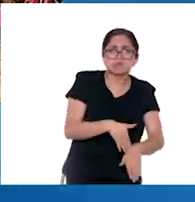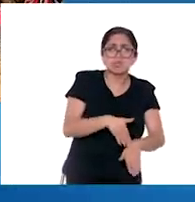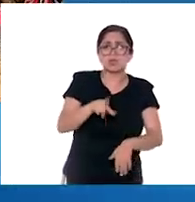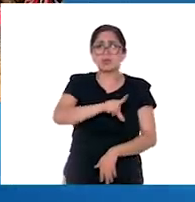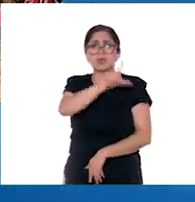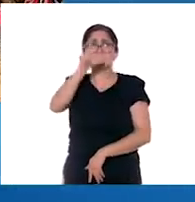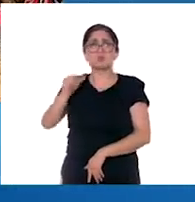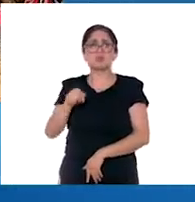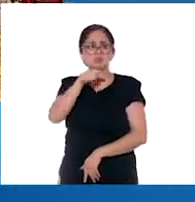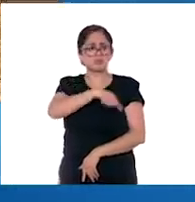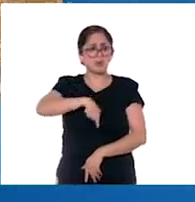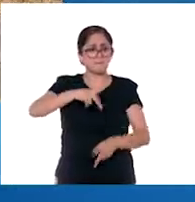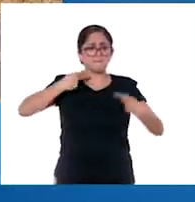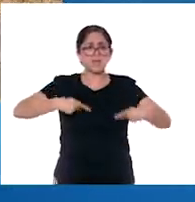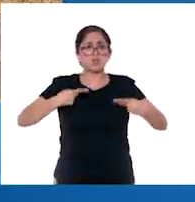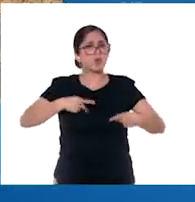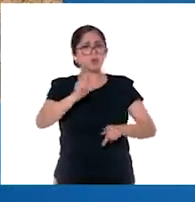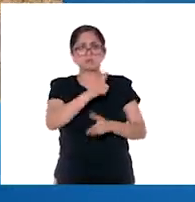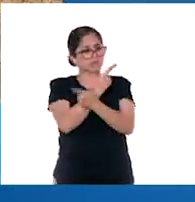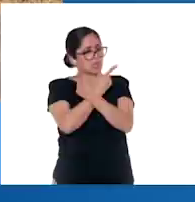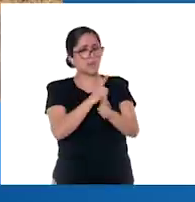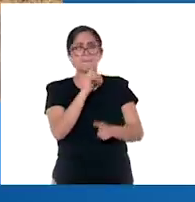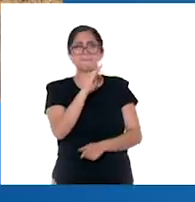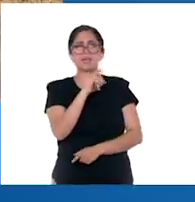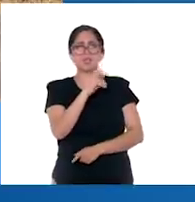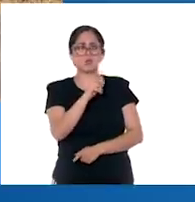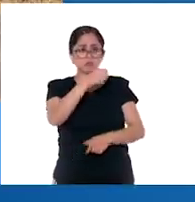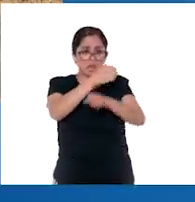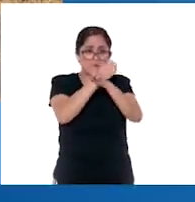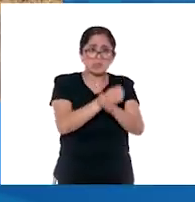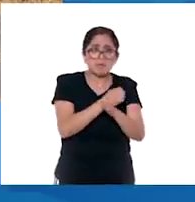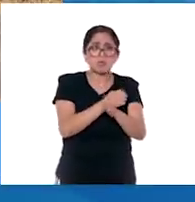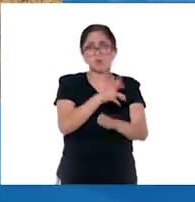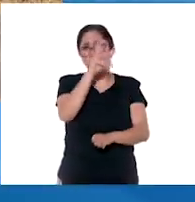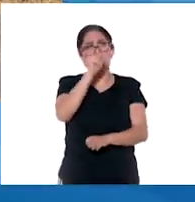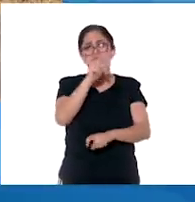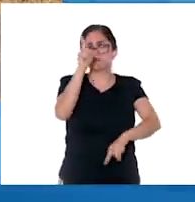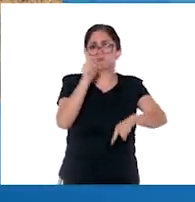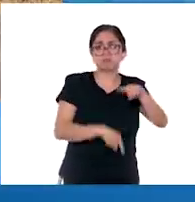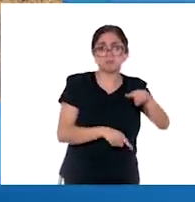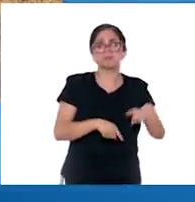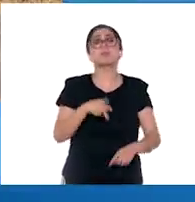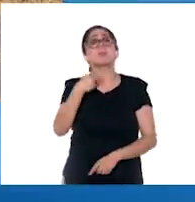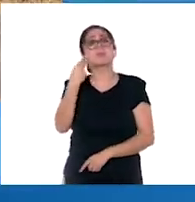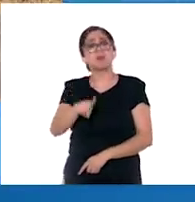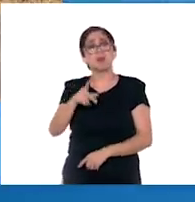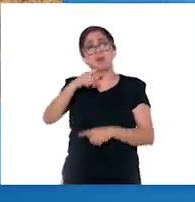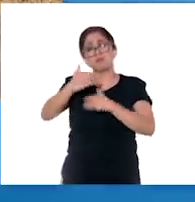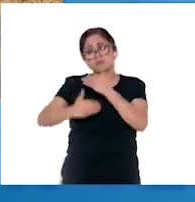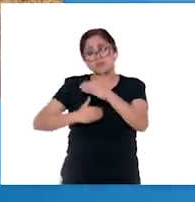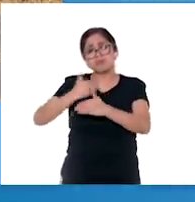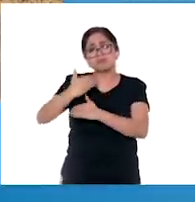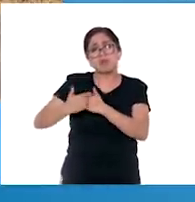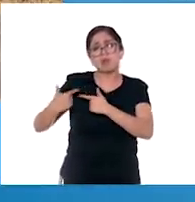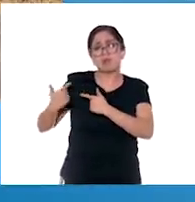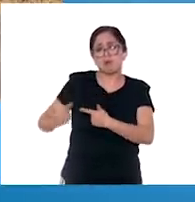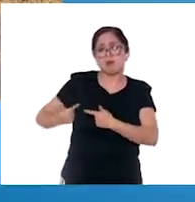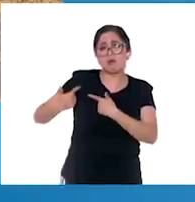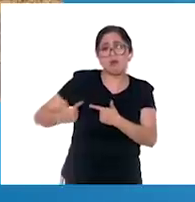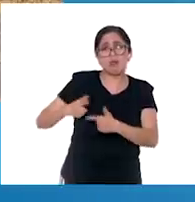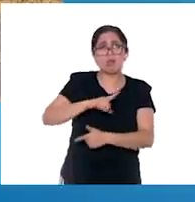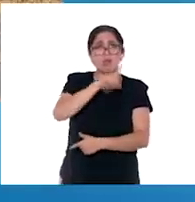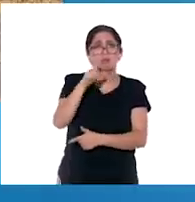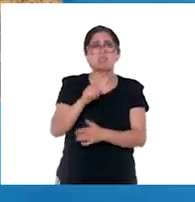vasallos y prohibió su esclavitud. Como sabrán, cambiar de creencias no es nada fácil, y por eso pasaron varias generaciones para que el